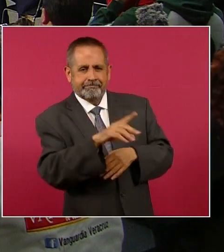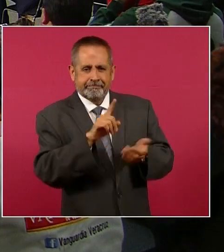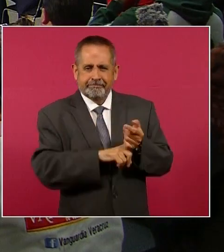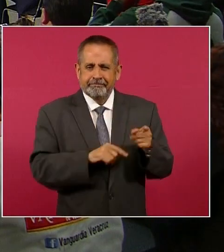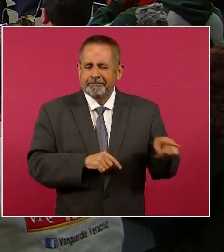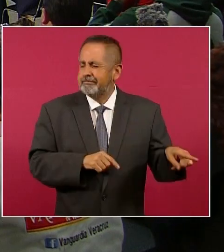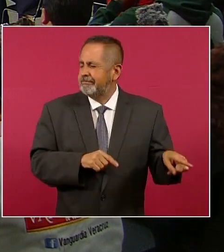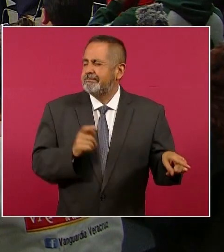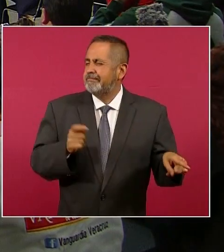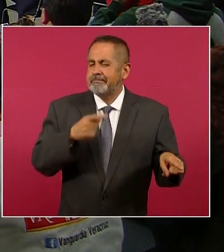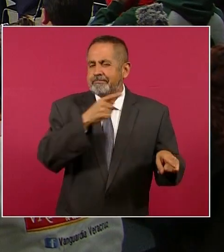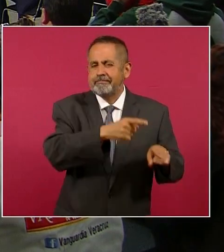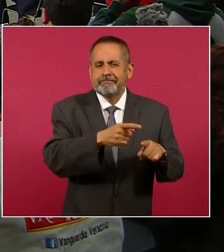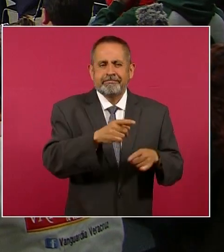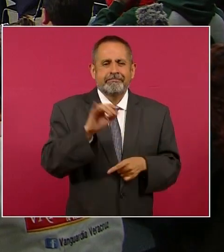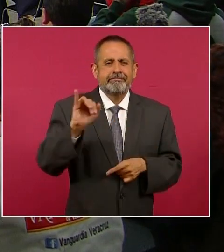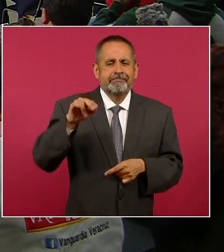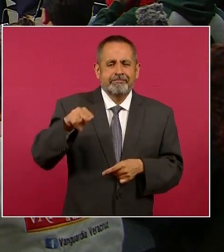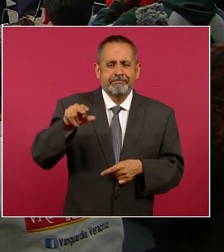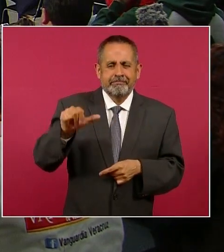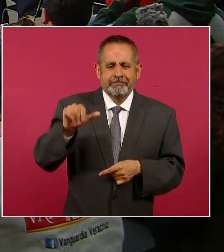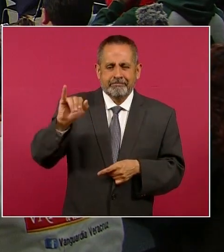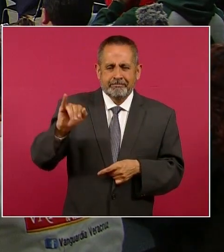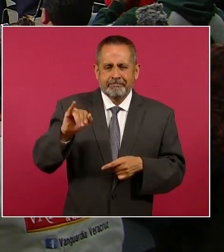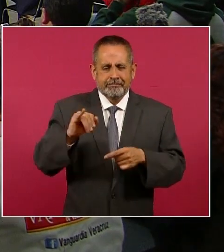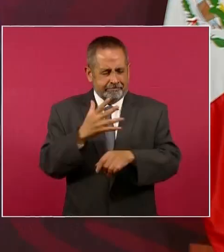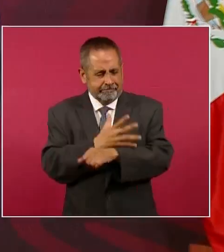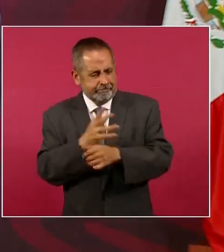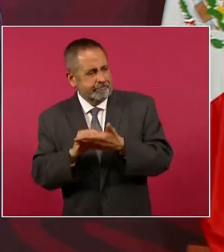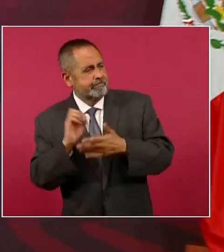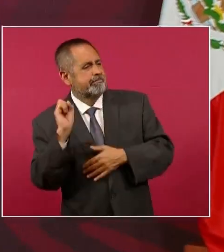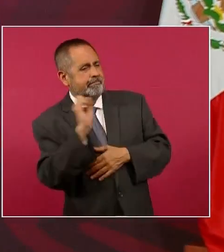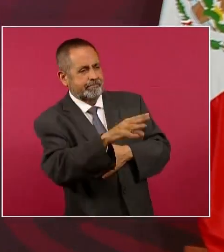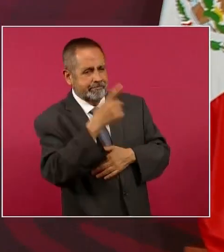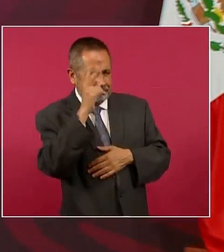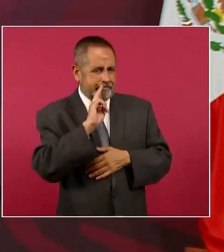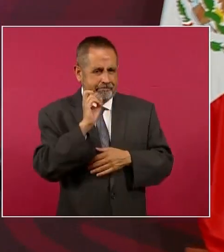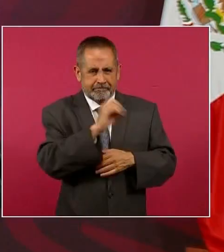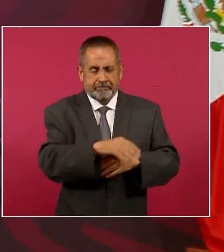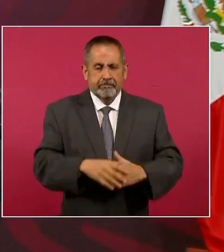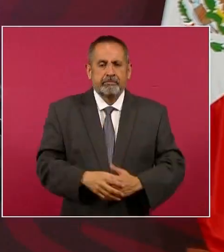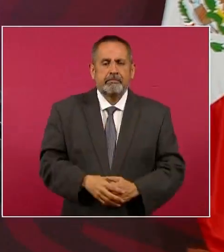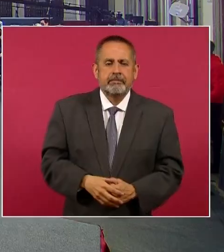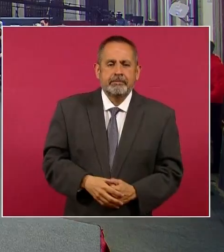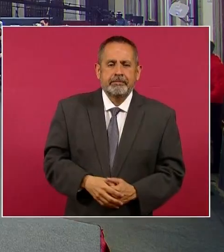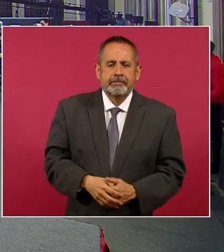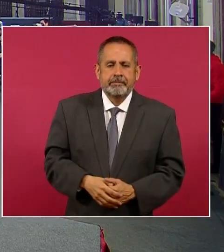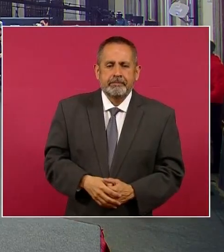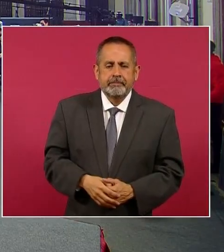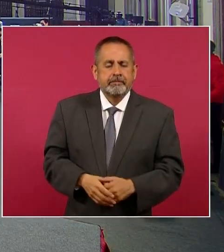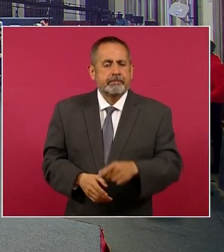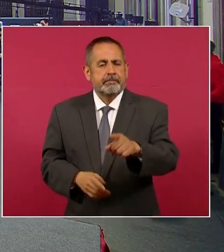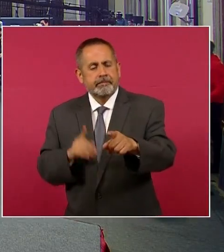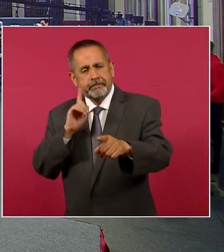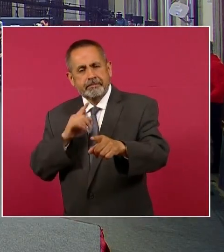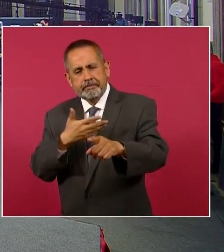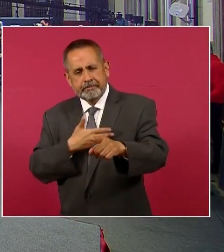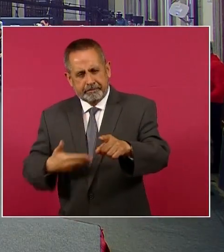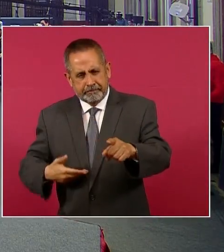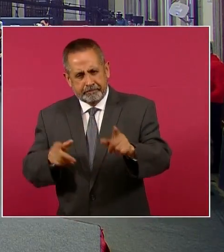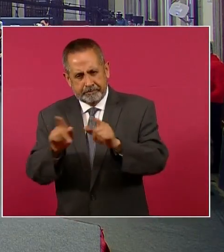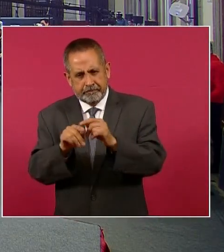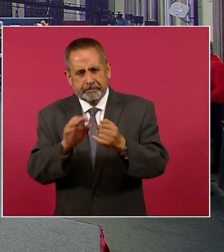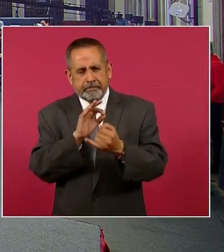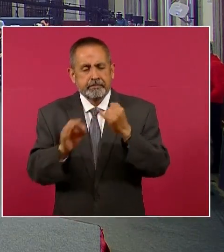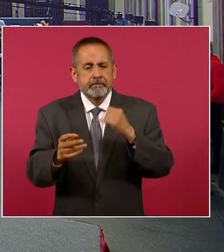¿cómo se llama? De la transparencia. Sí. Presidente, nada más ya finalmente, ¿se reforzará la